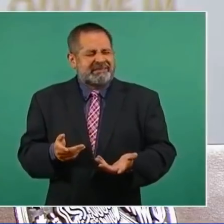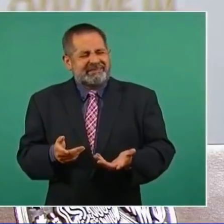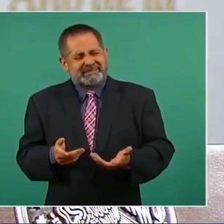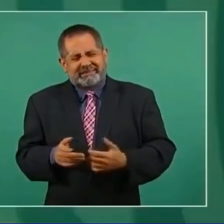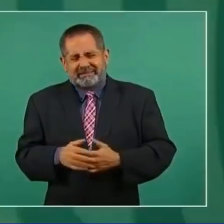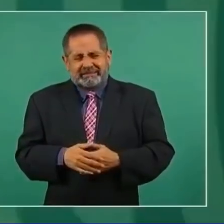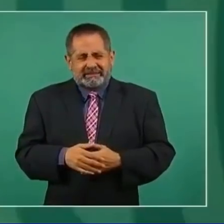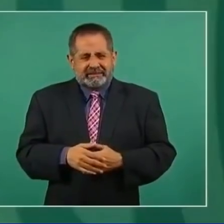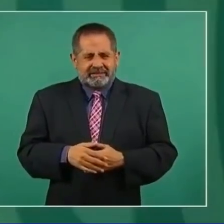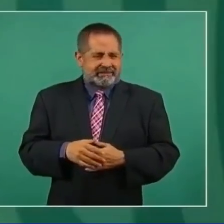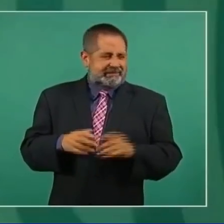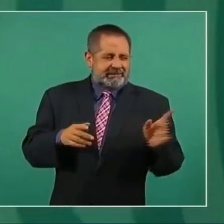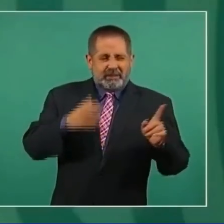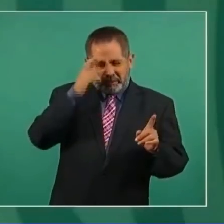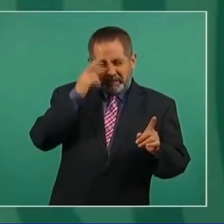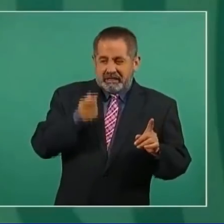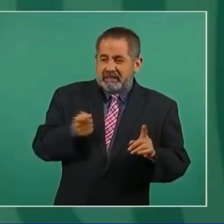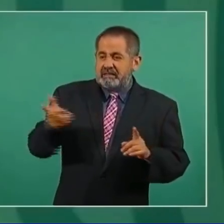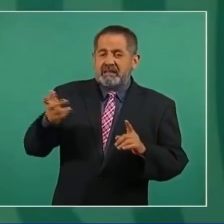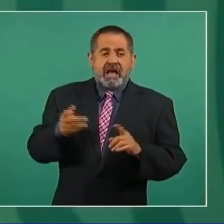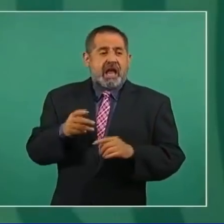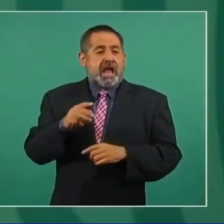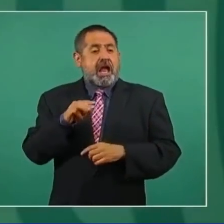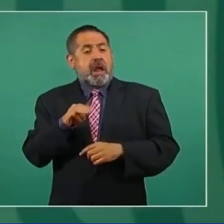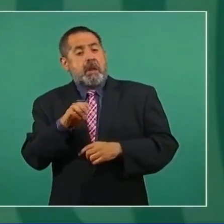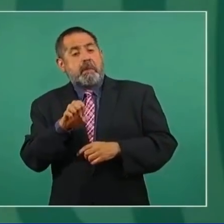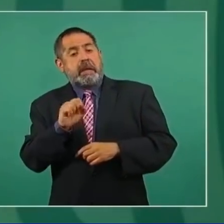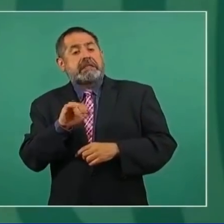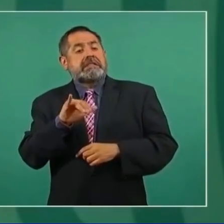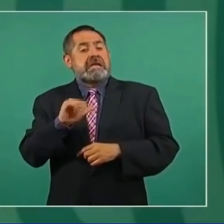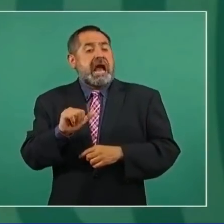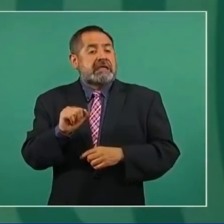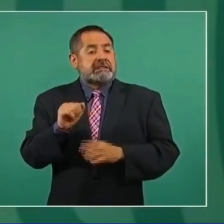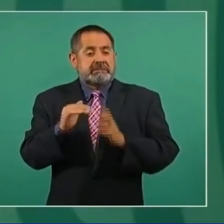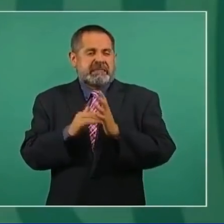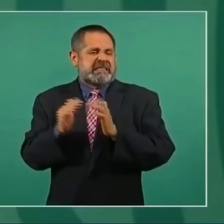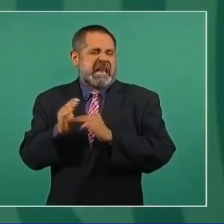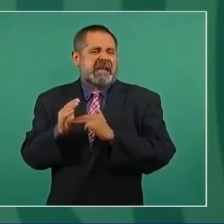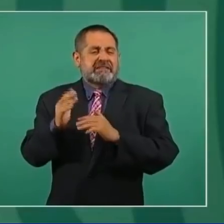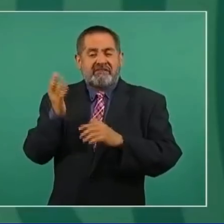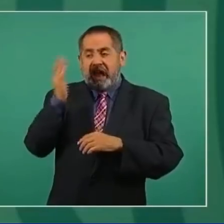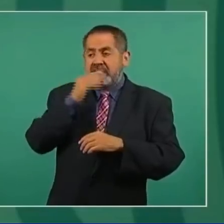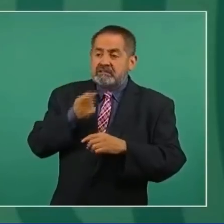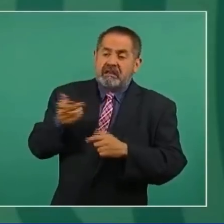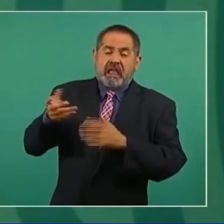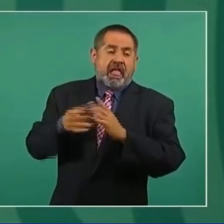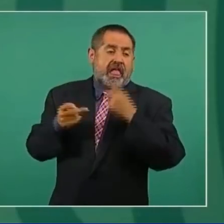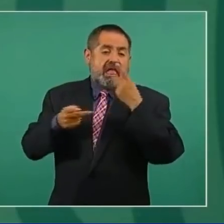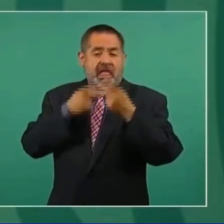lo del Mesías tropical, el Mesías falso,